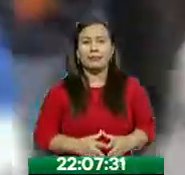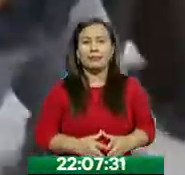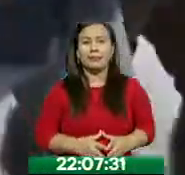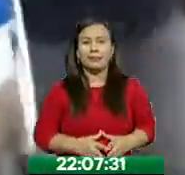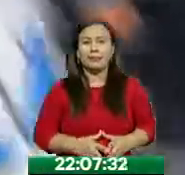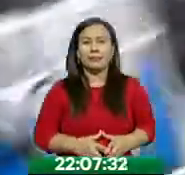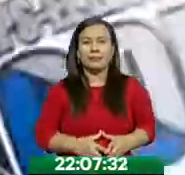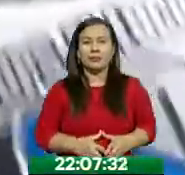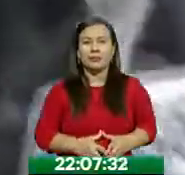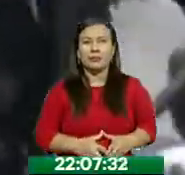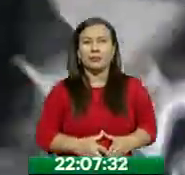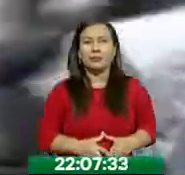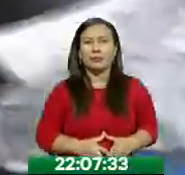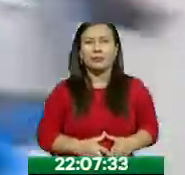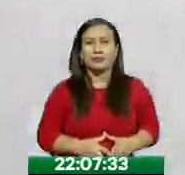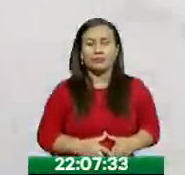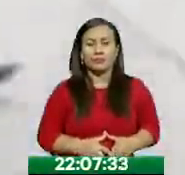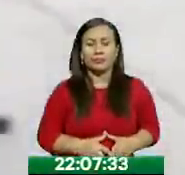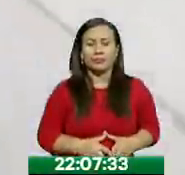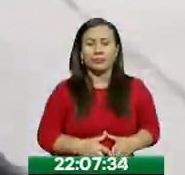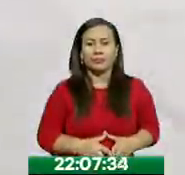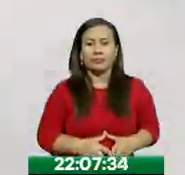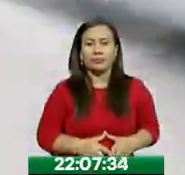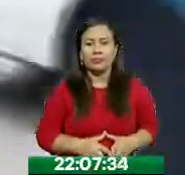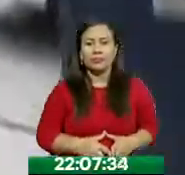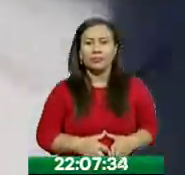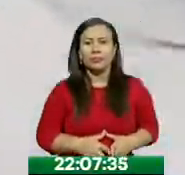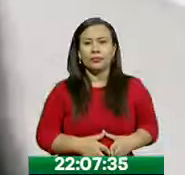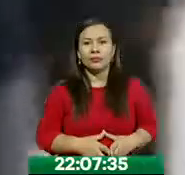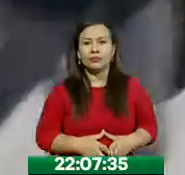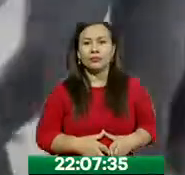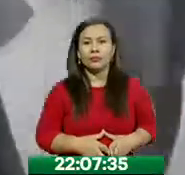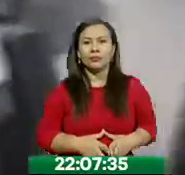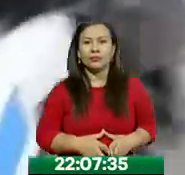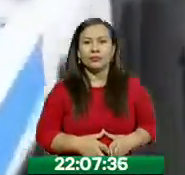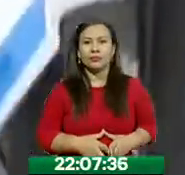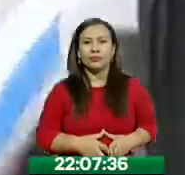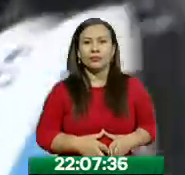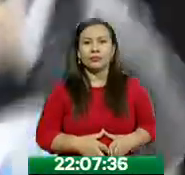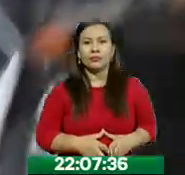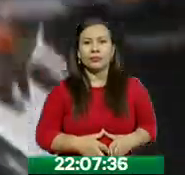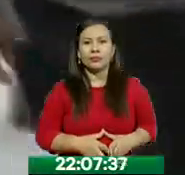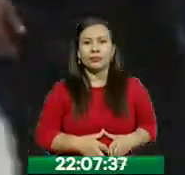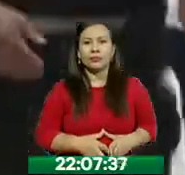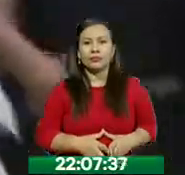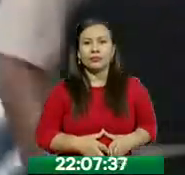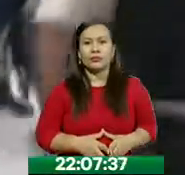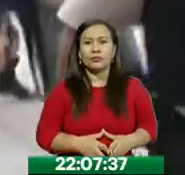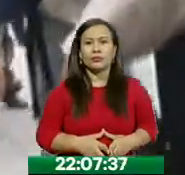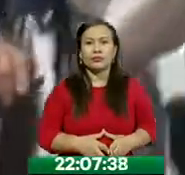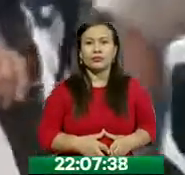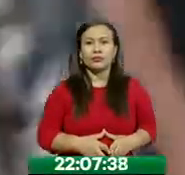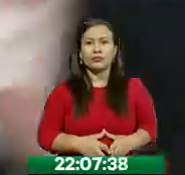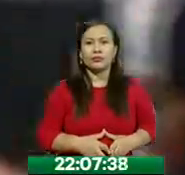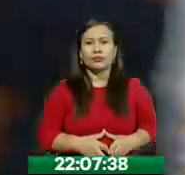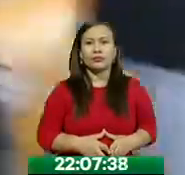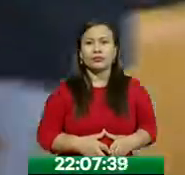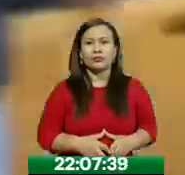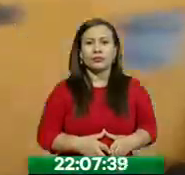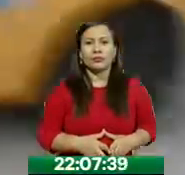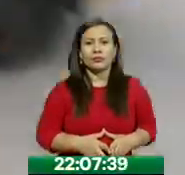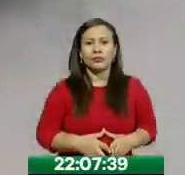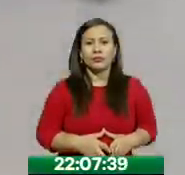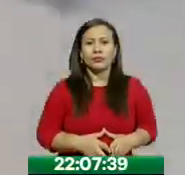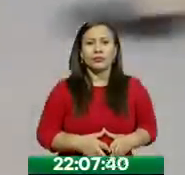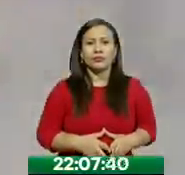¿De dónde se escapó él? Porque estaba dentro, ¿no? Sí, en el centro de... Vamos a llevarlo rápido. ¿Qué pasó? Estaba yendo. Llegalo para allá, rápido. Teníamos la